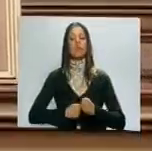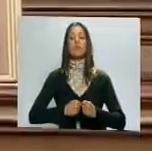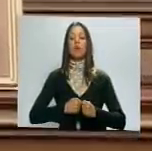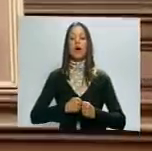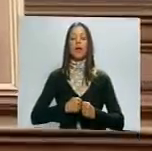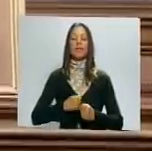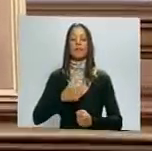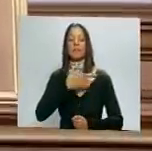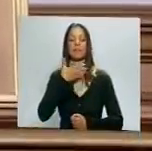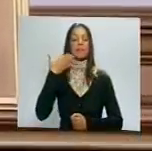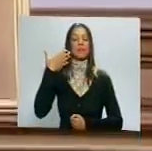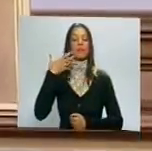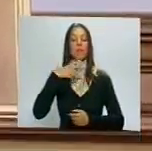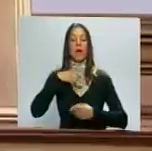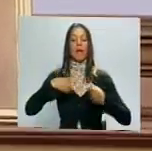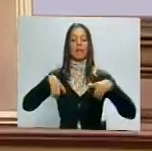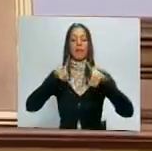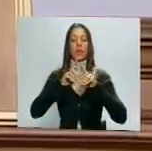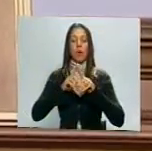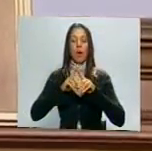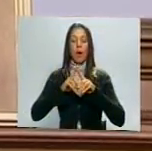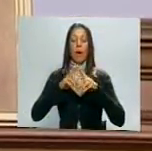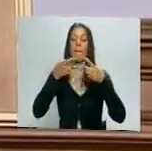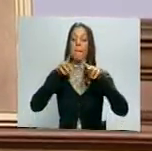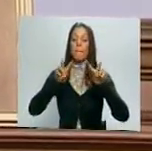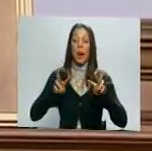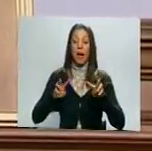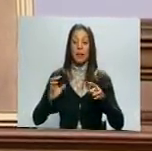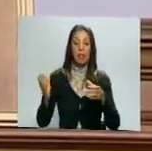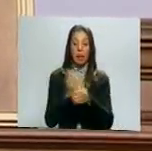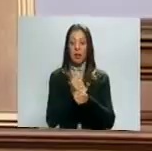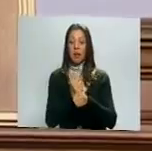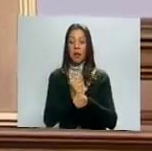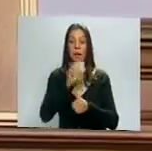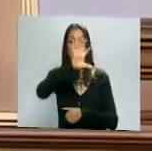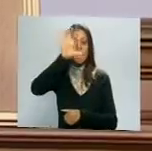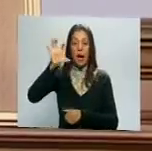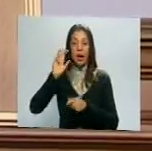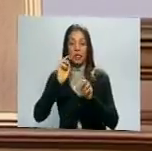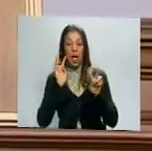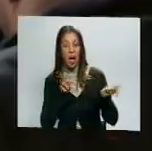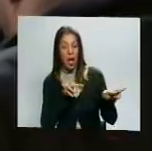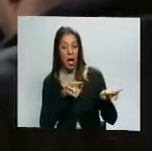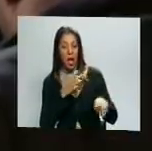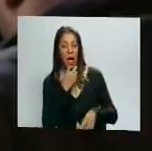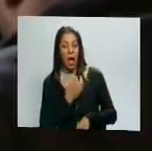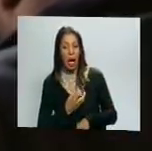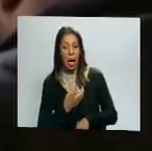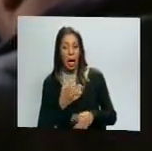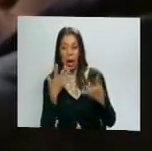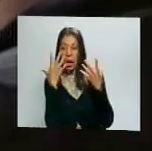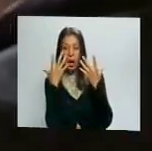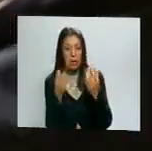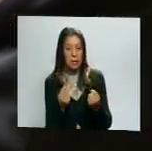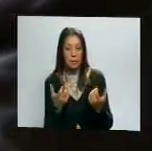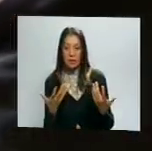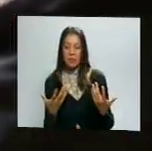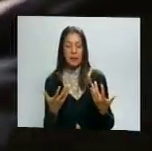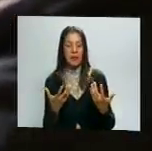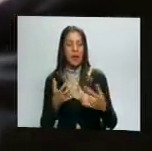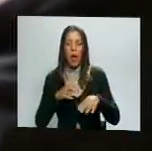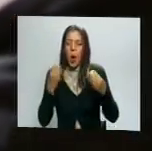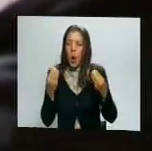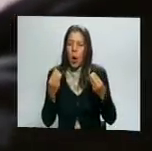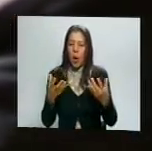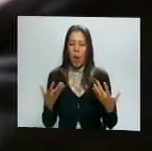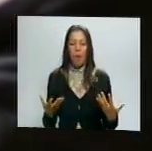dignidad y conquista la paz. Eso el mundo no se lo podía explicar, no se lo explica. No se explica